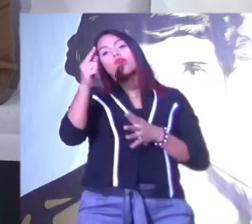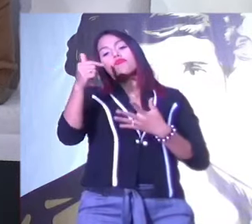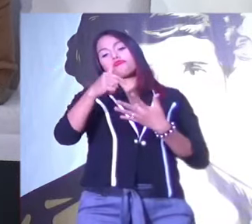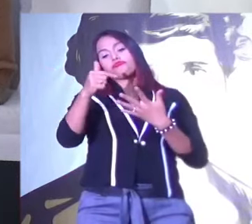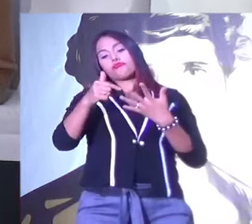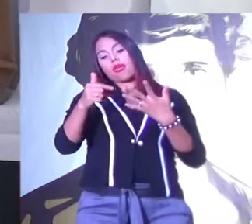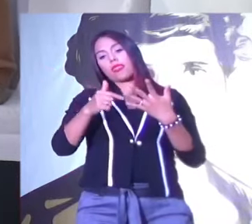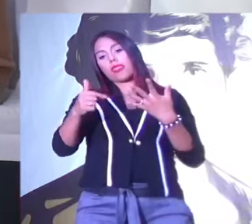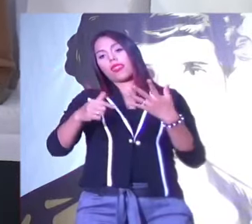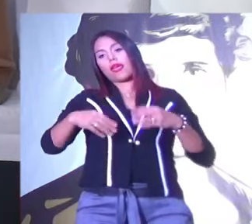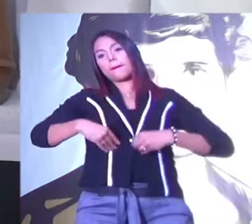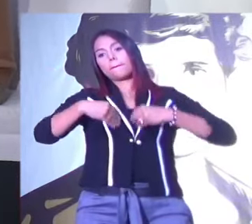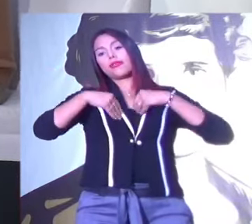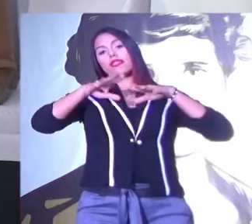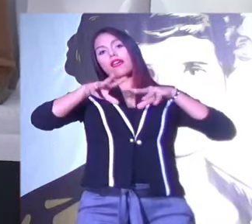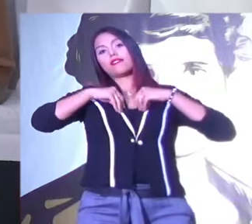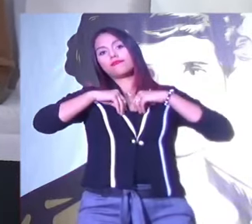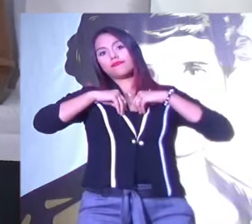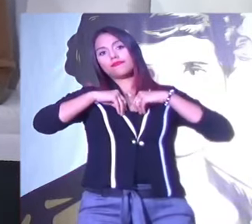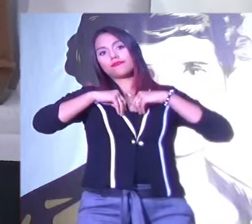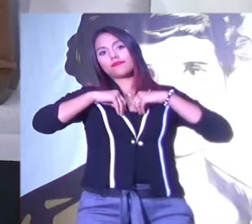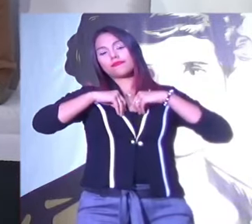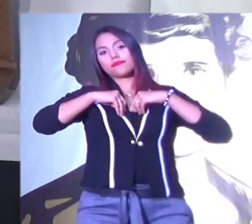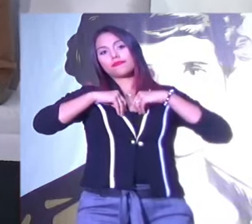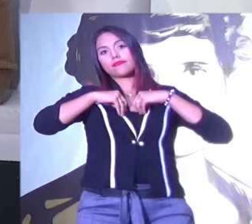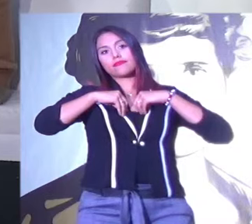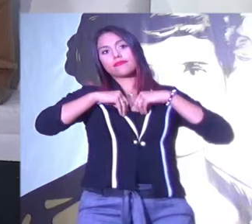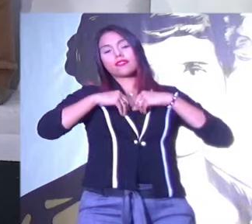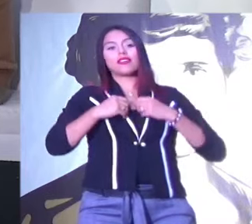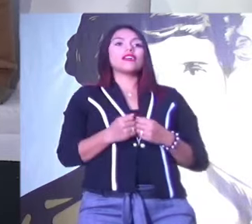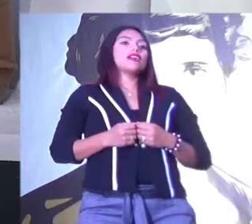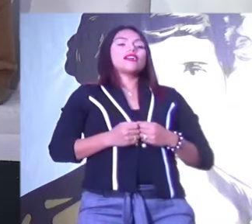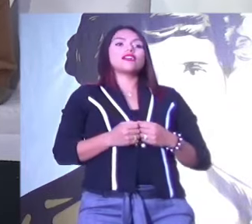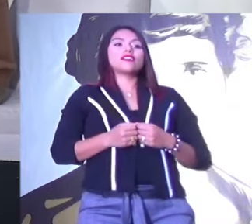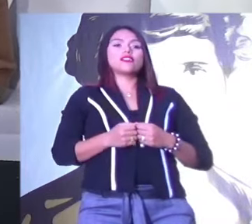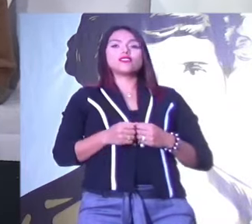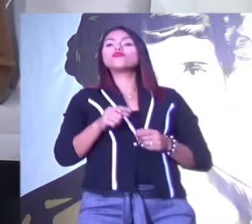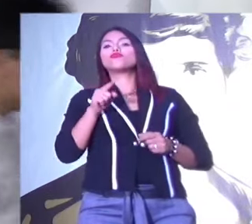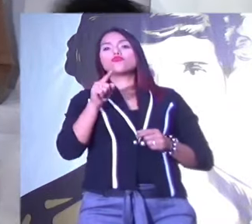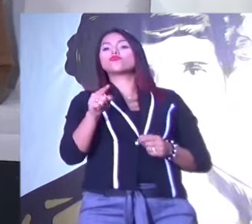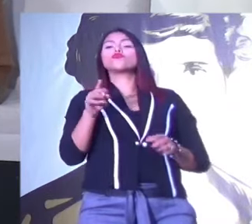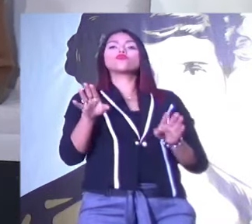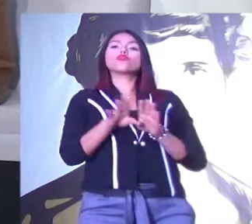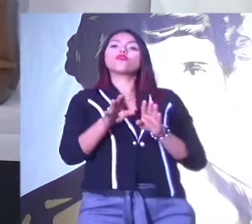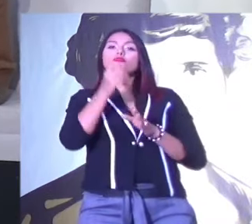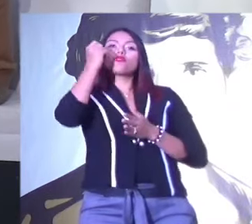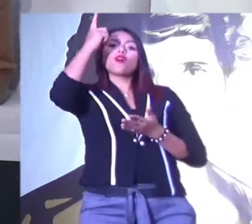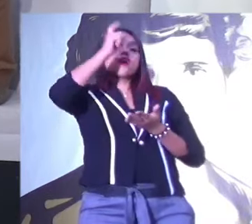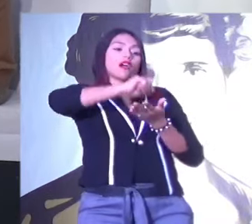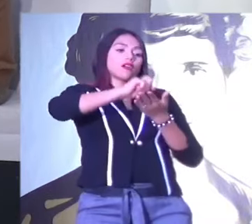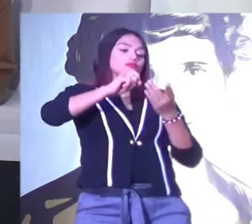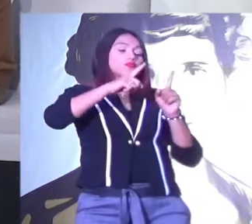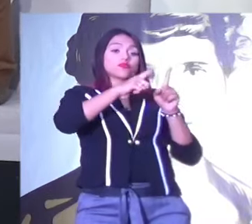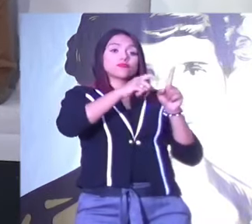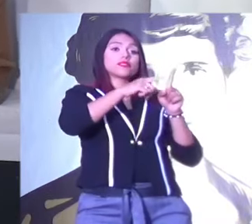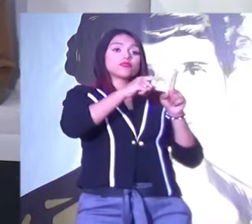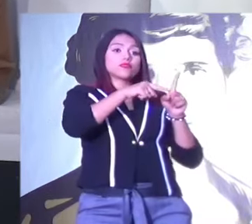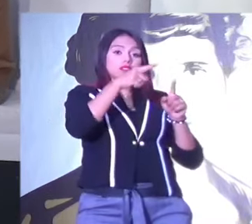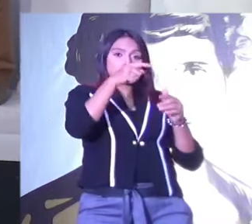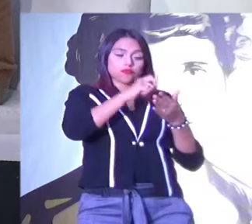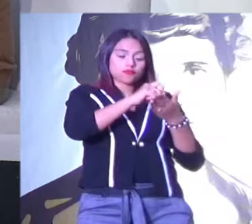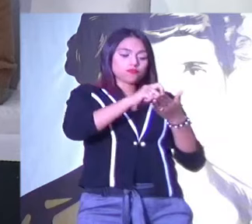tu vida, ¿no? En esta antología personalísima, diría yo, estás tú como creador de estos personajes, te